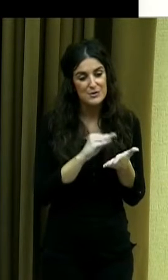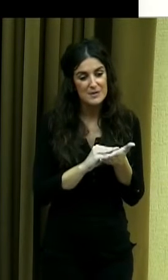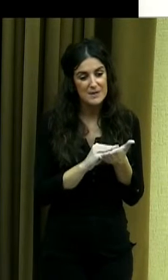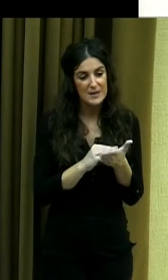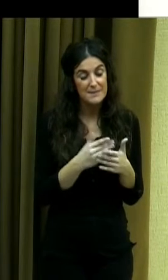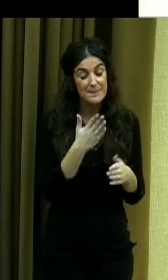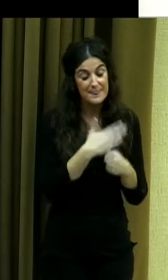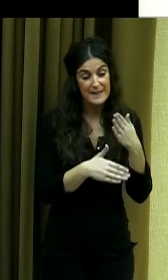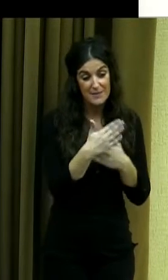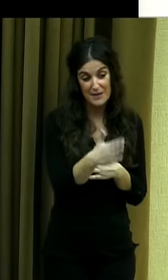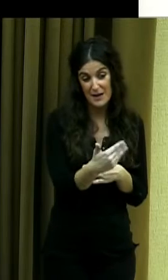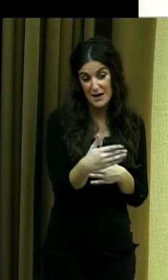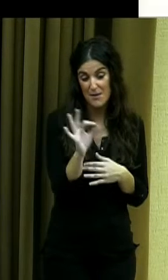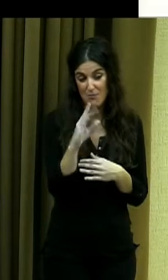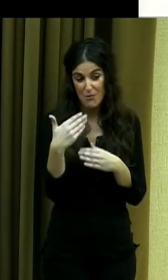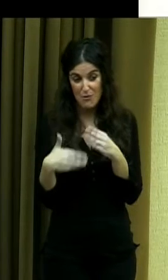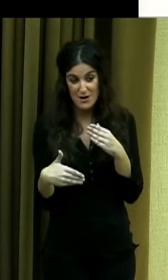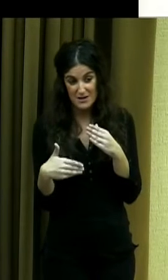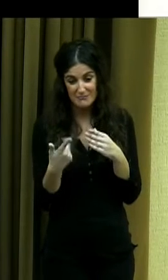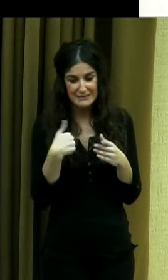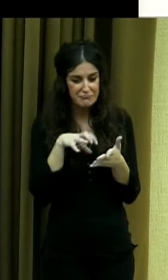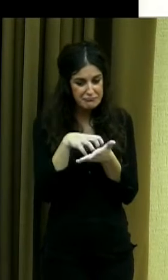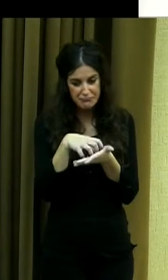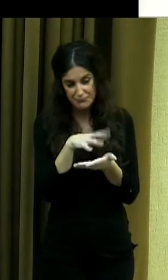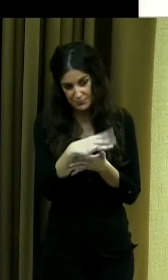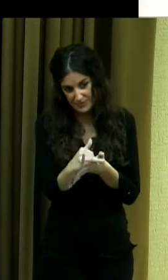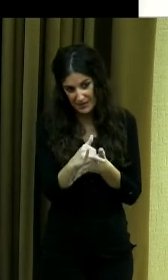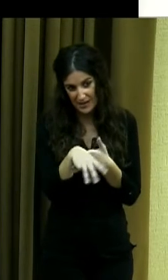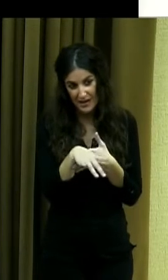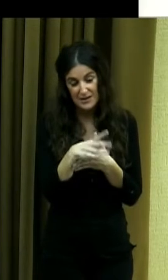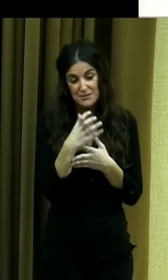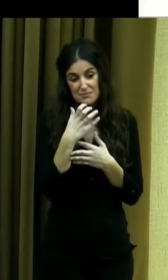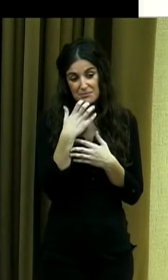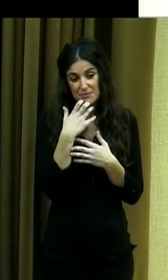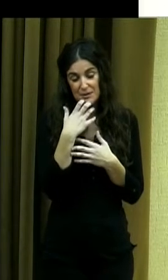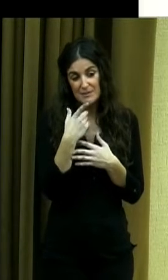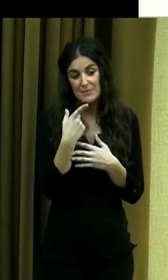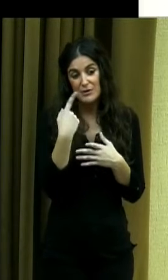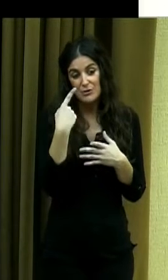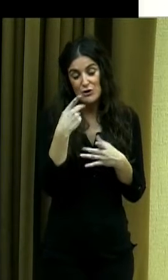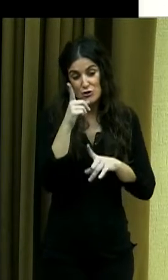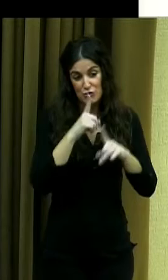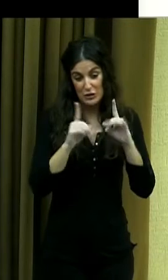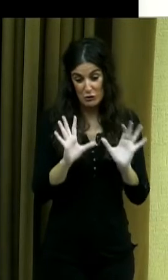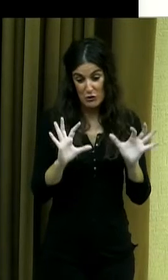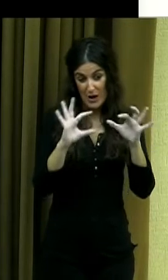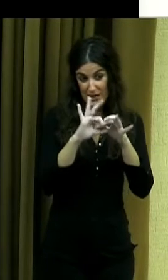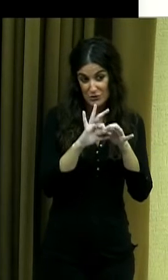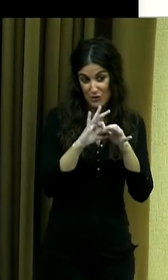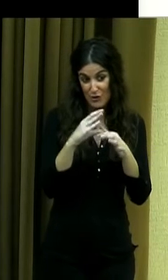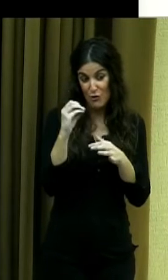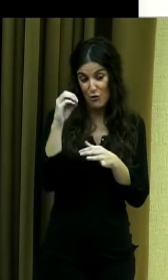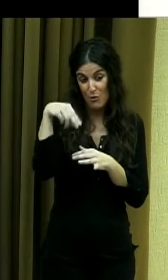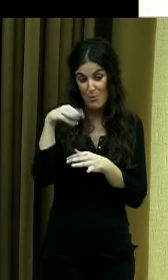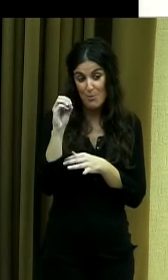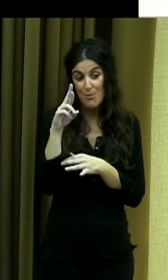o límite, tenemos algunas dudas. ¿Realmente los trastornos que tenemos asociados son trastornos comórbidos o es